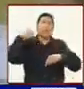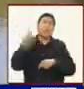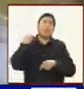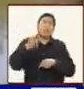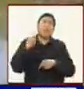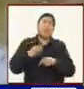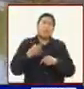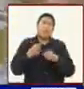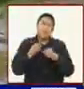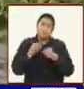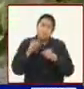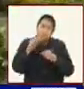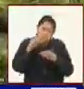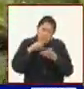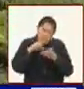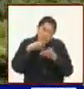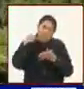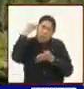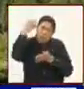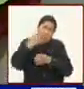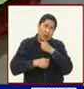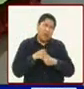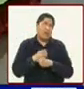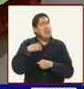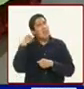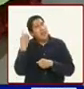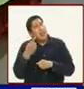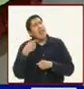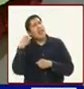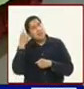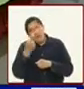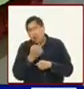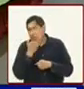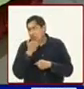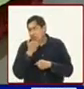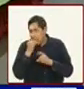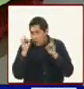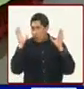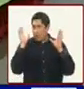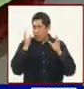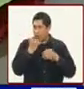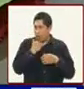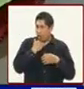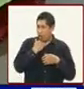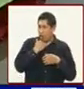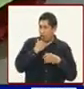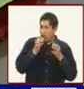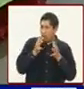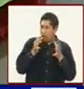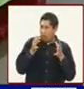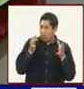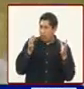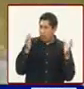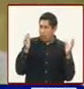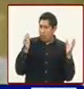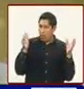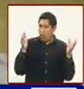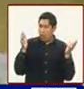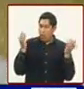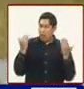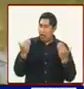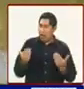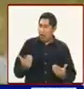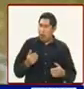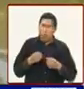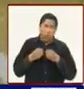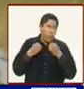siempre quedan las semillas para el siguiente año. Y siempre nos sorprenden y nos maravillan cuando están del tamaño que están